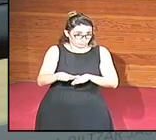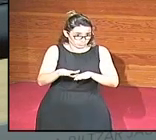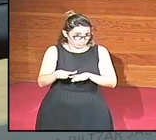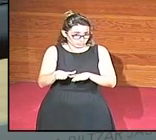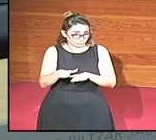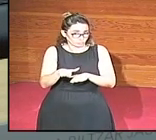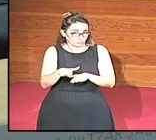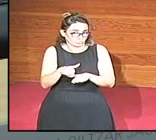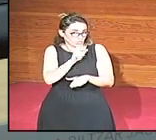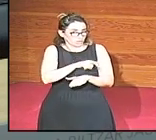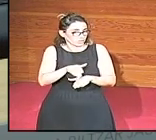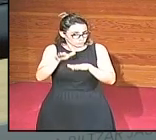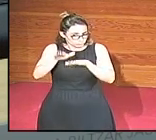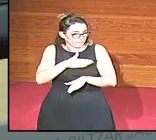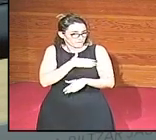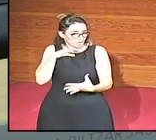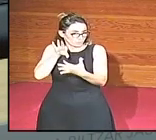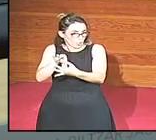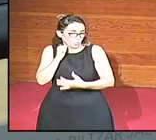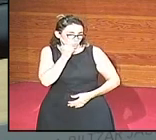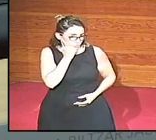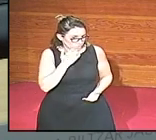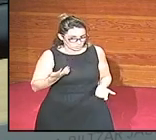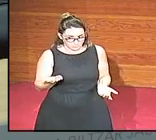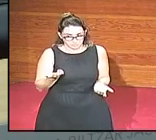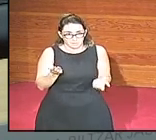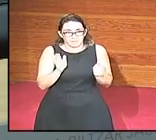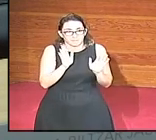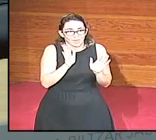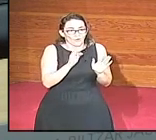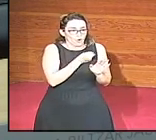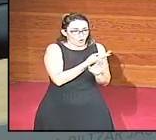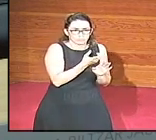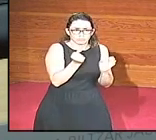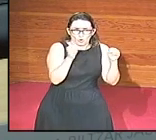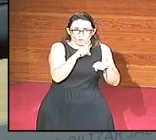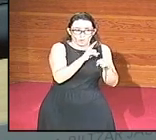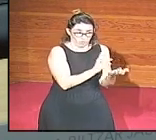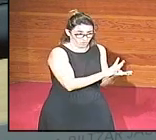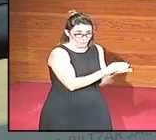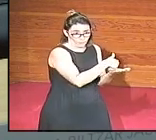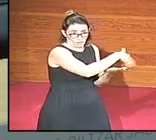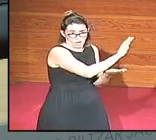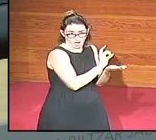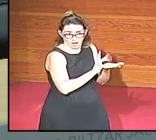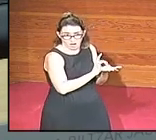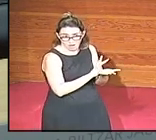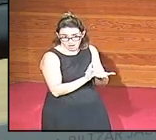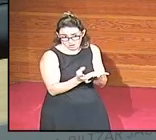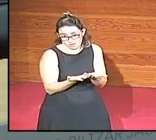de gente que se quiere anexionar a Rusia. Pero es que han echado a los otros. Es que es normal. O